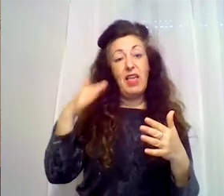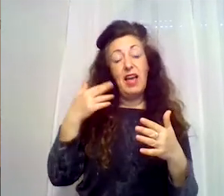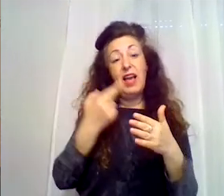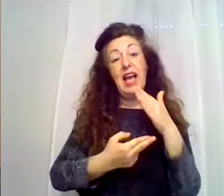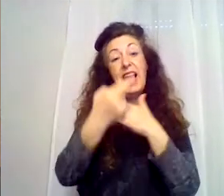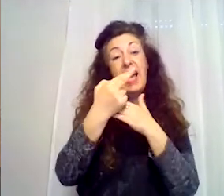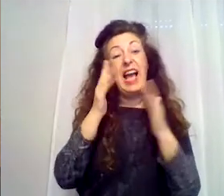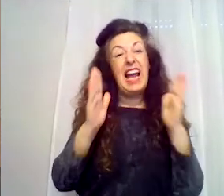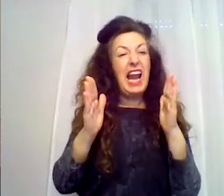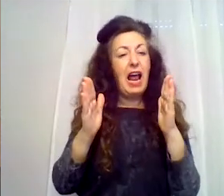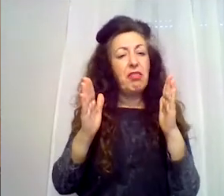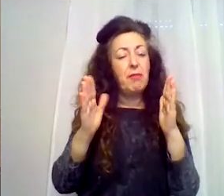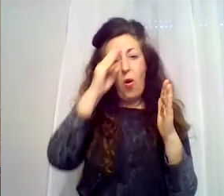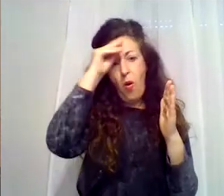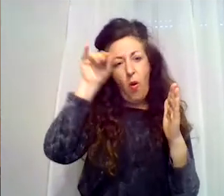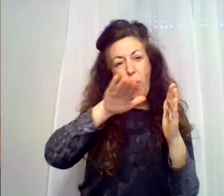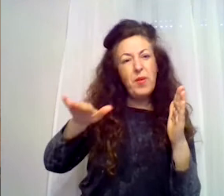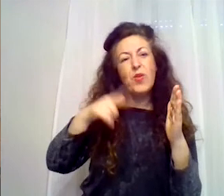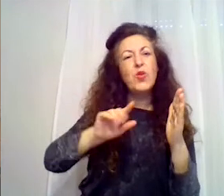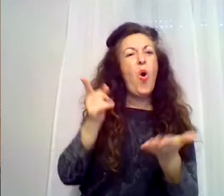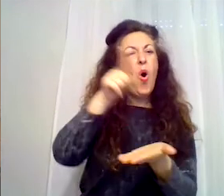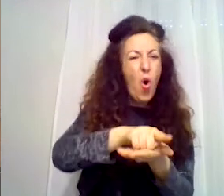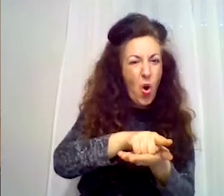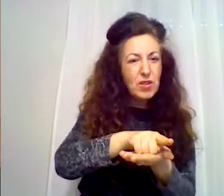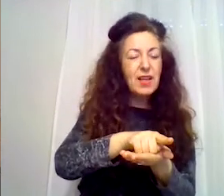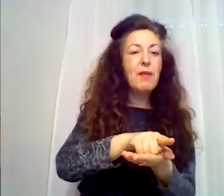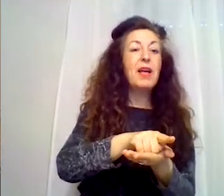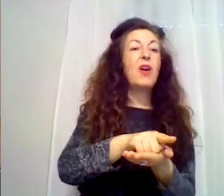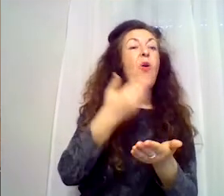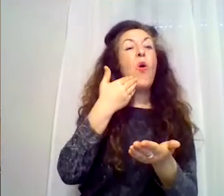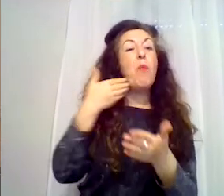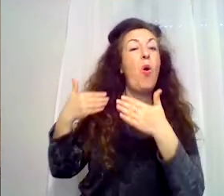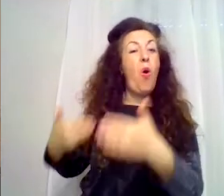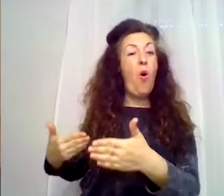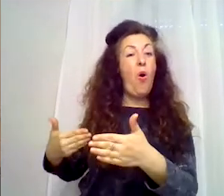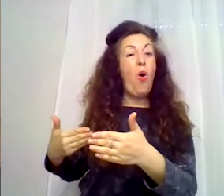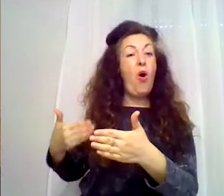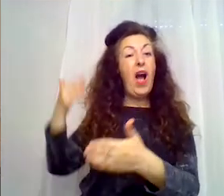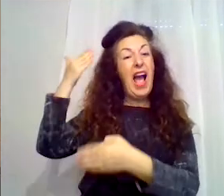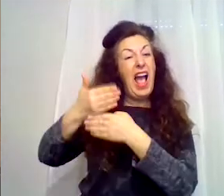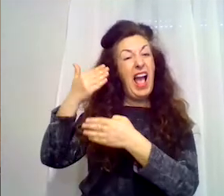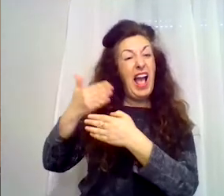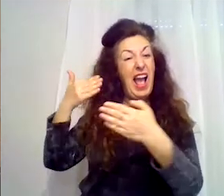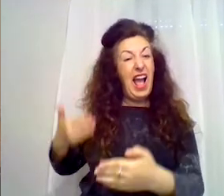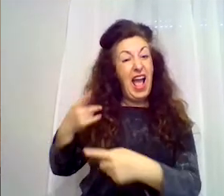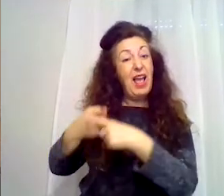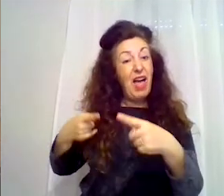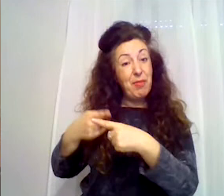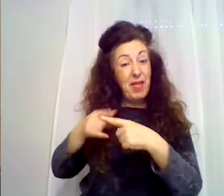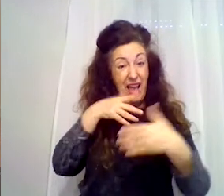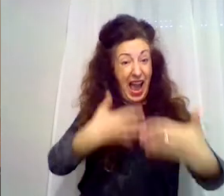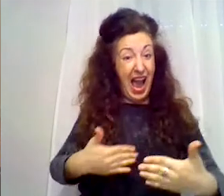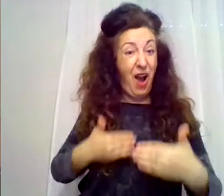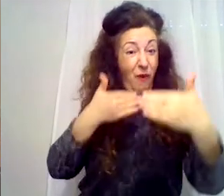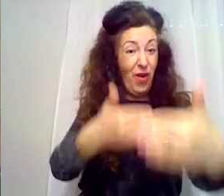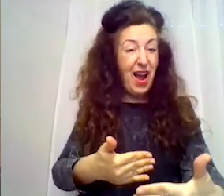¿Quién quiere contestar? No, creo que es un comentario que estamos de acuerdo. Sí, no hay que olvidar, que usted lo ha comentado un poco, el momento en el que nos